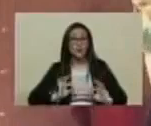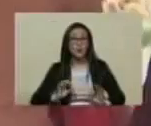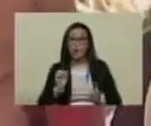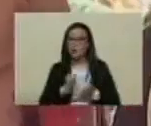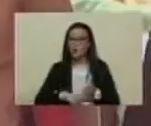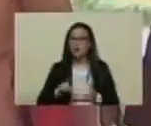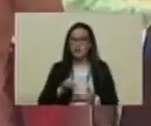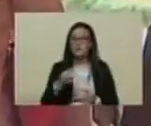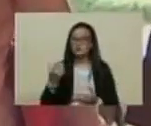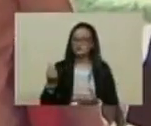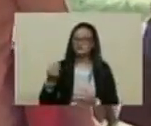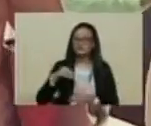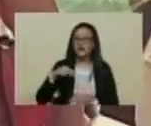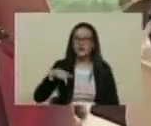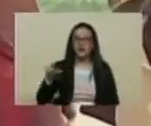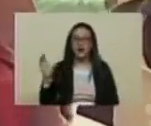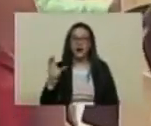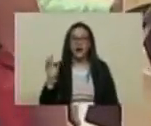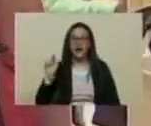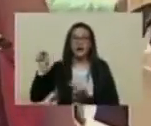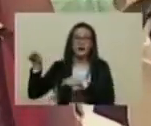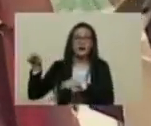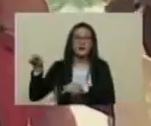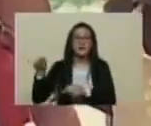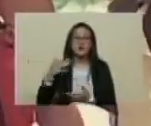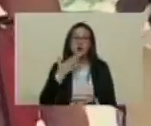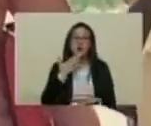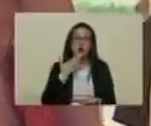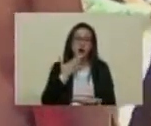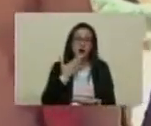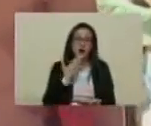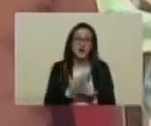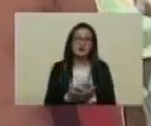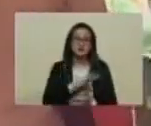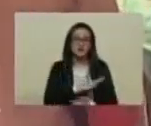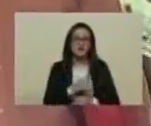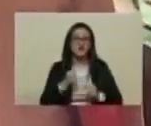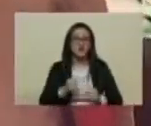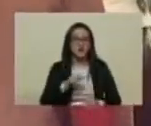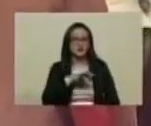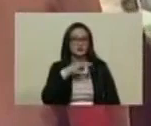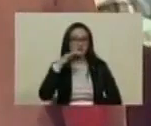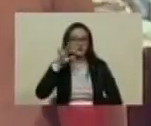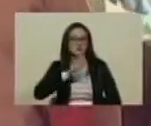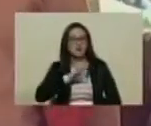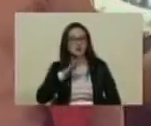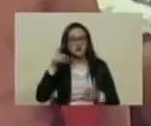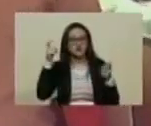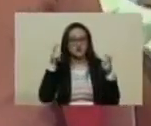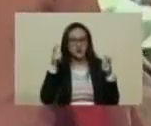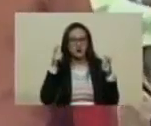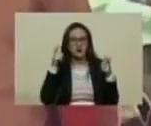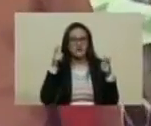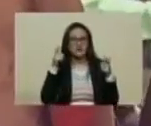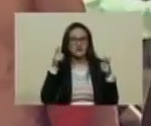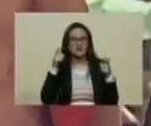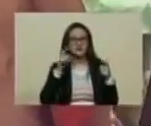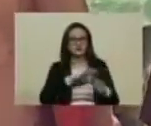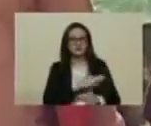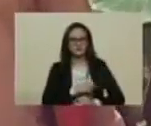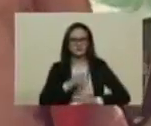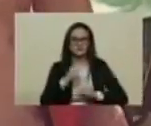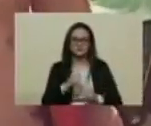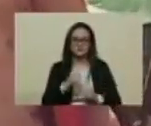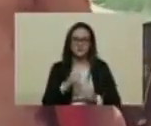está espiritualmente, se encuentra en Caracas, pero con el profesor y con la fuerza espiritual de Chávez, con la energía, el coraje, la